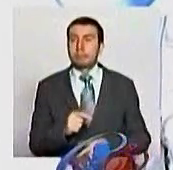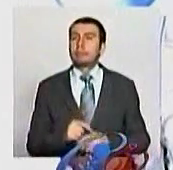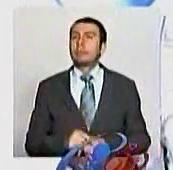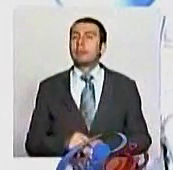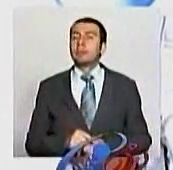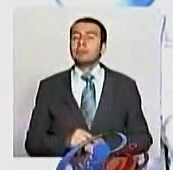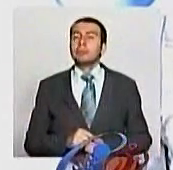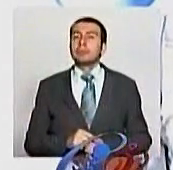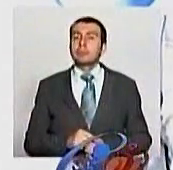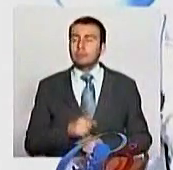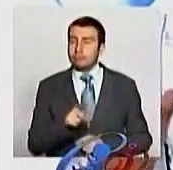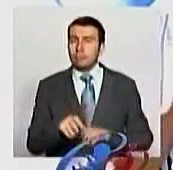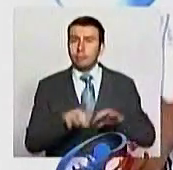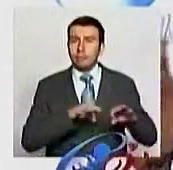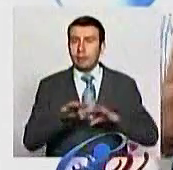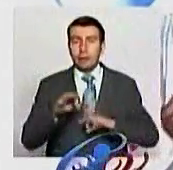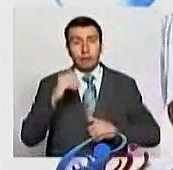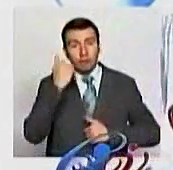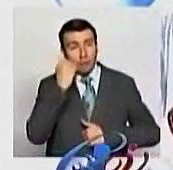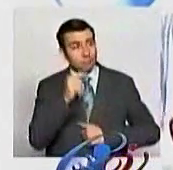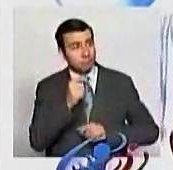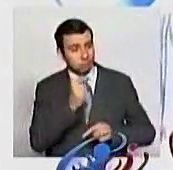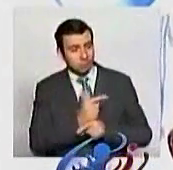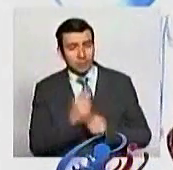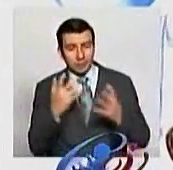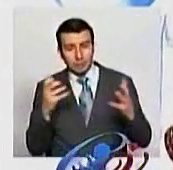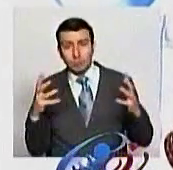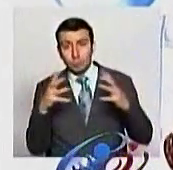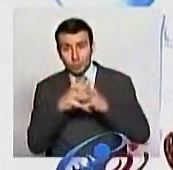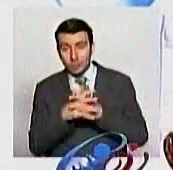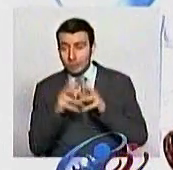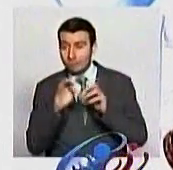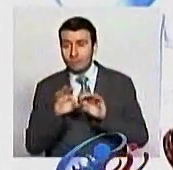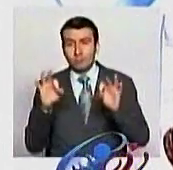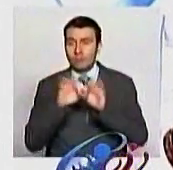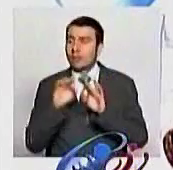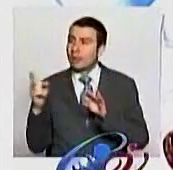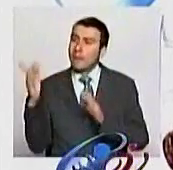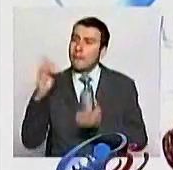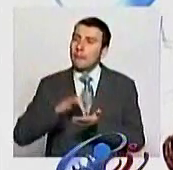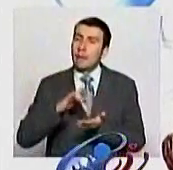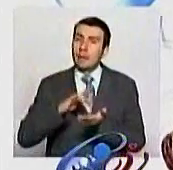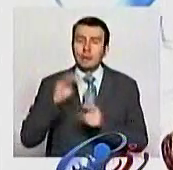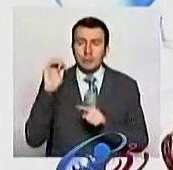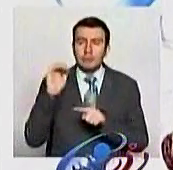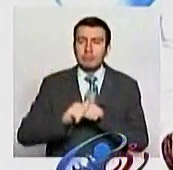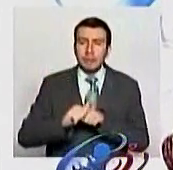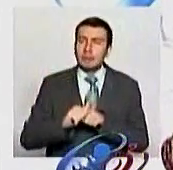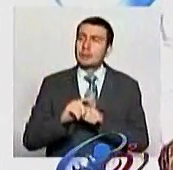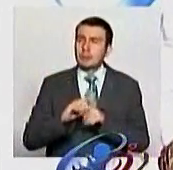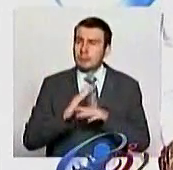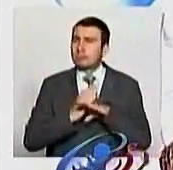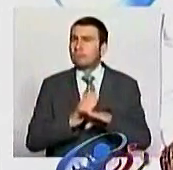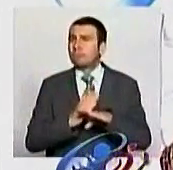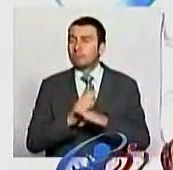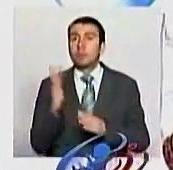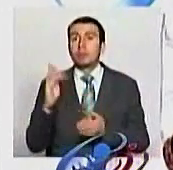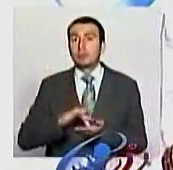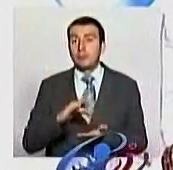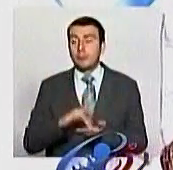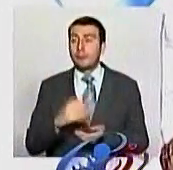hacer hoy ese complemento importante, esa consulta preventiva cardiovascular, que es la consulta